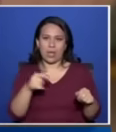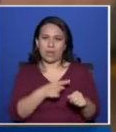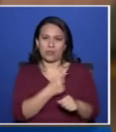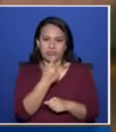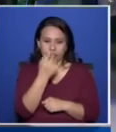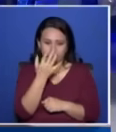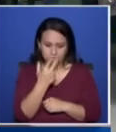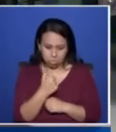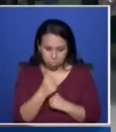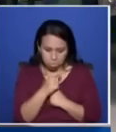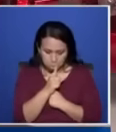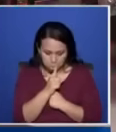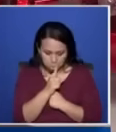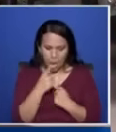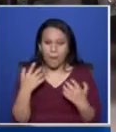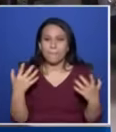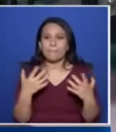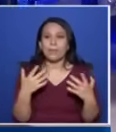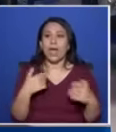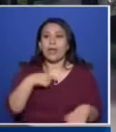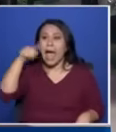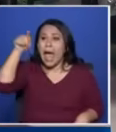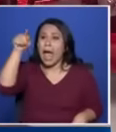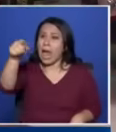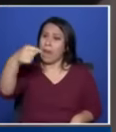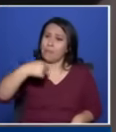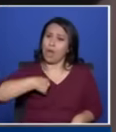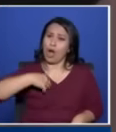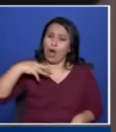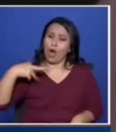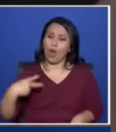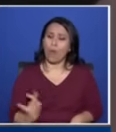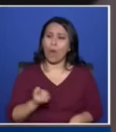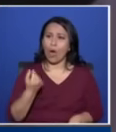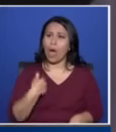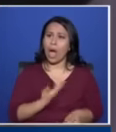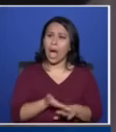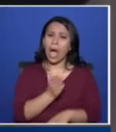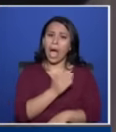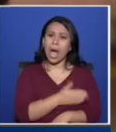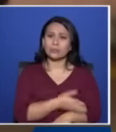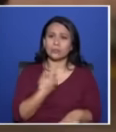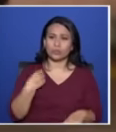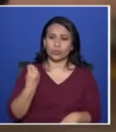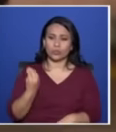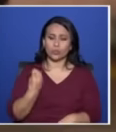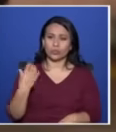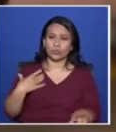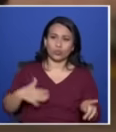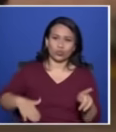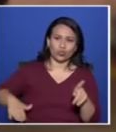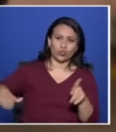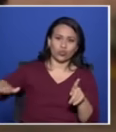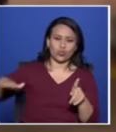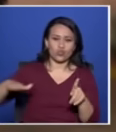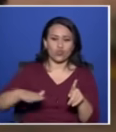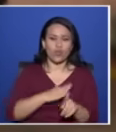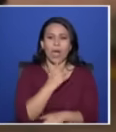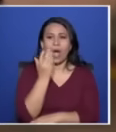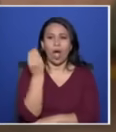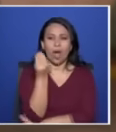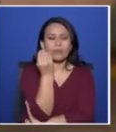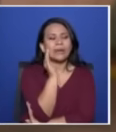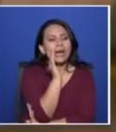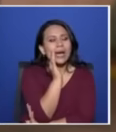sus víctimas. Con temor, identificó a los sospechosos y relata cómo la interceptaron. El chico se nos acerca y